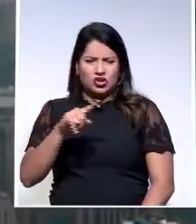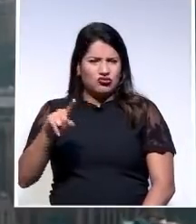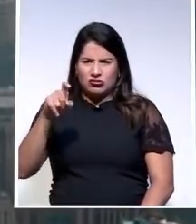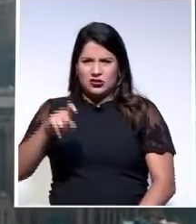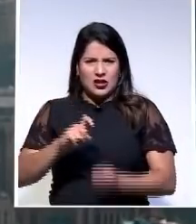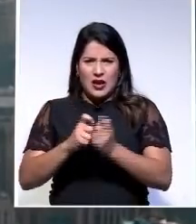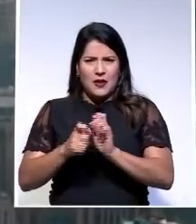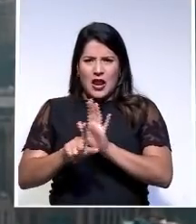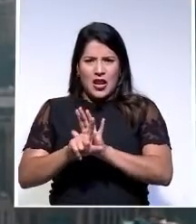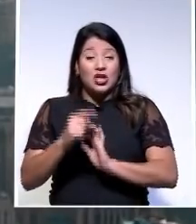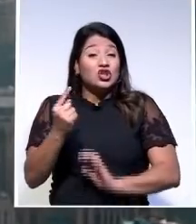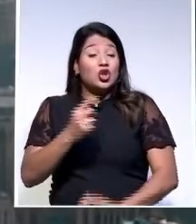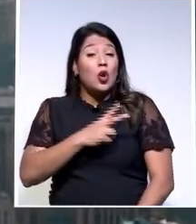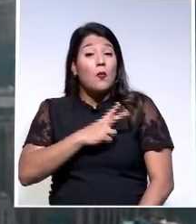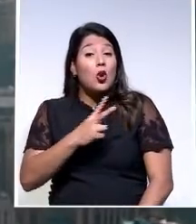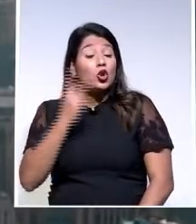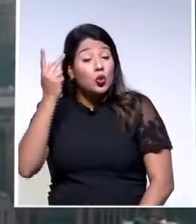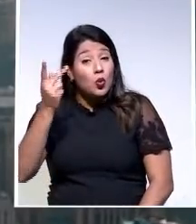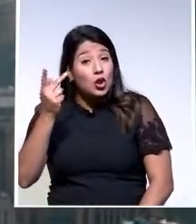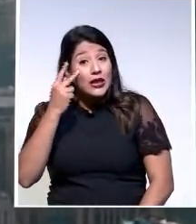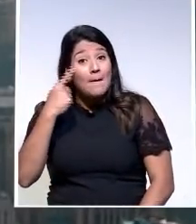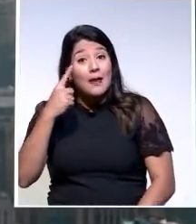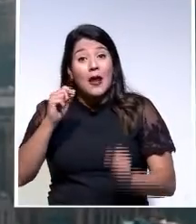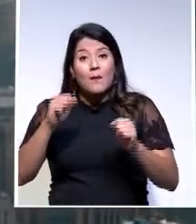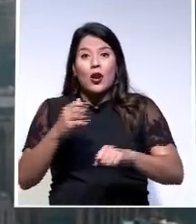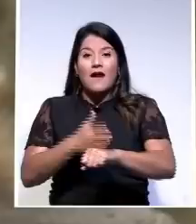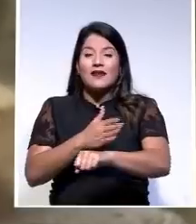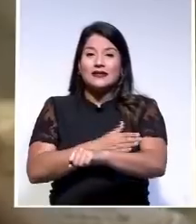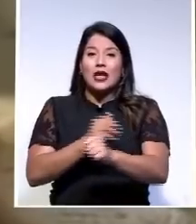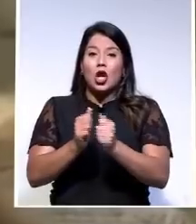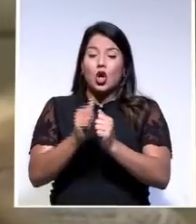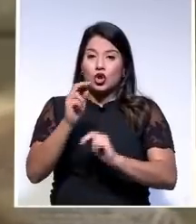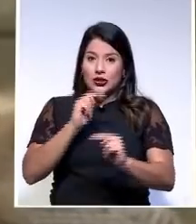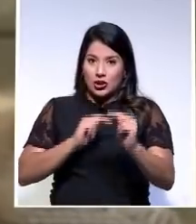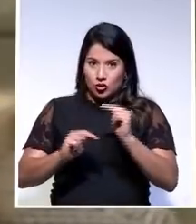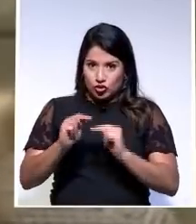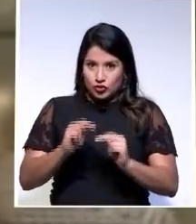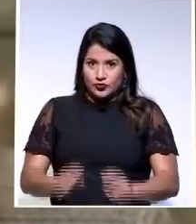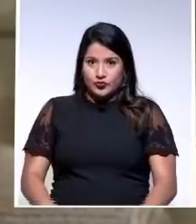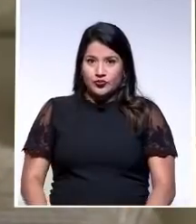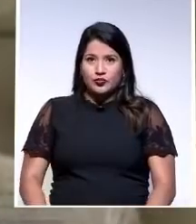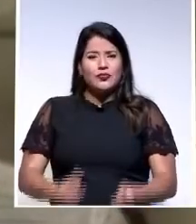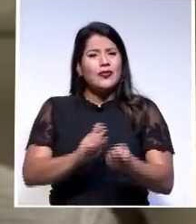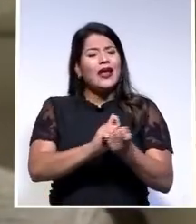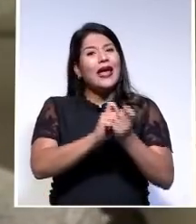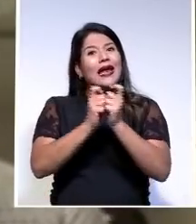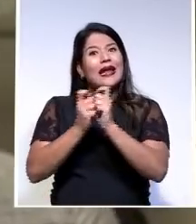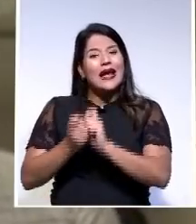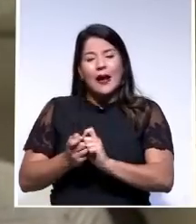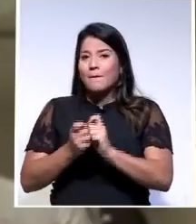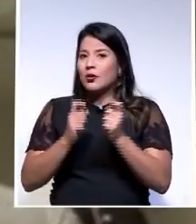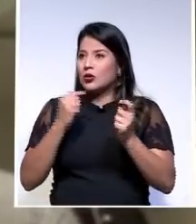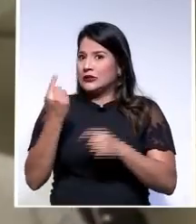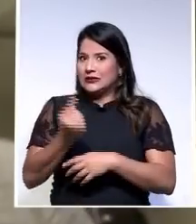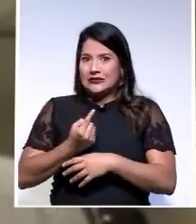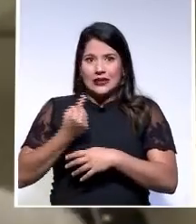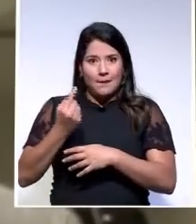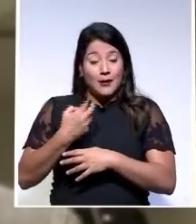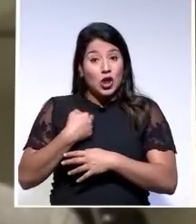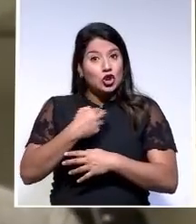política para que las negociaciones avancen. El cambio es constante. Entonces tenemos que